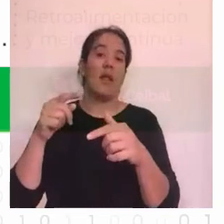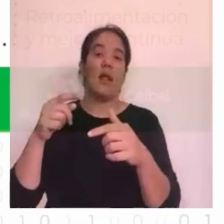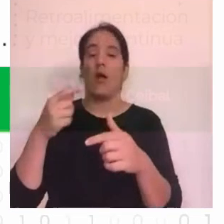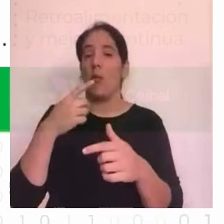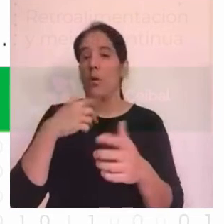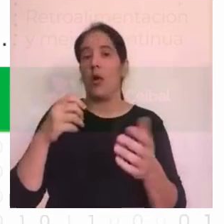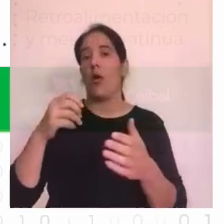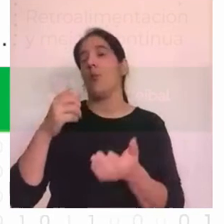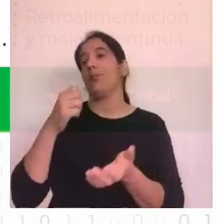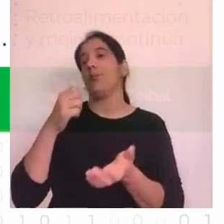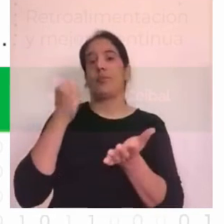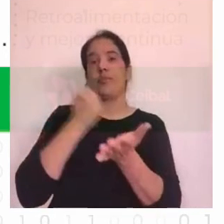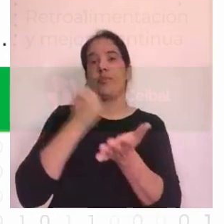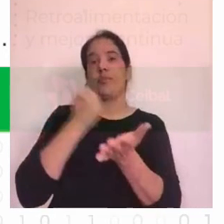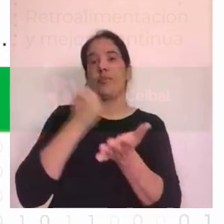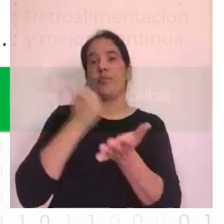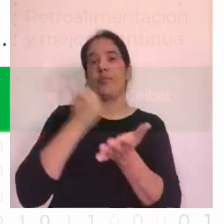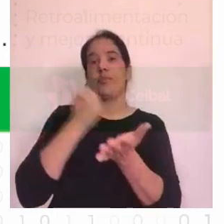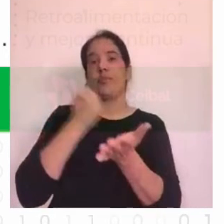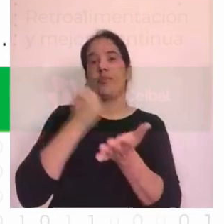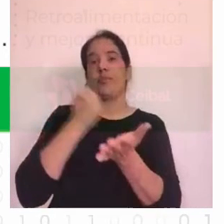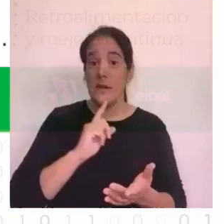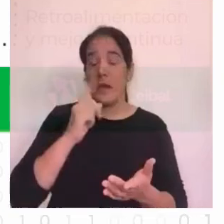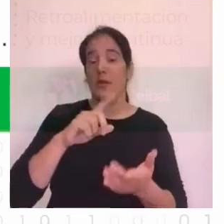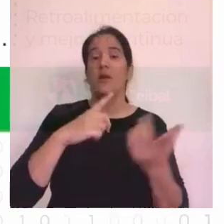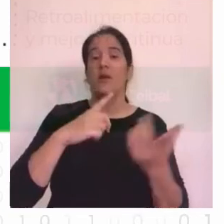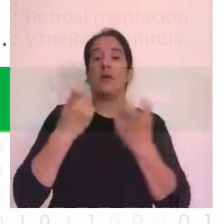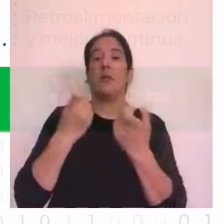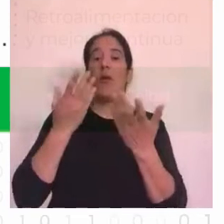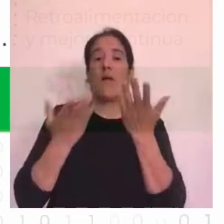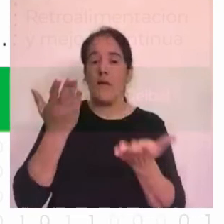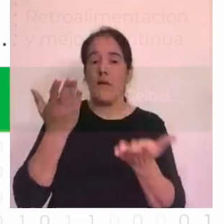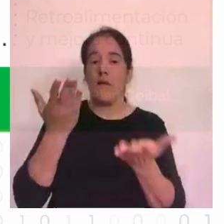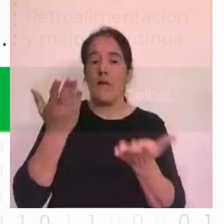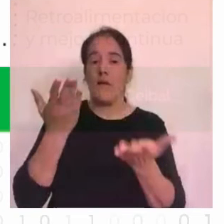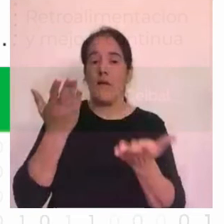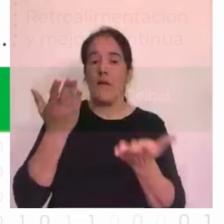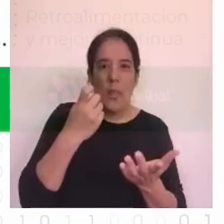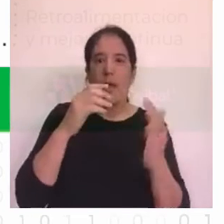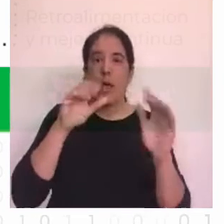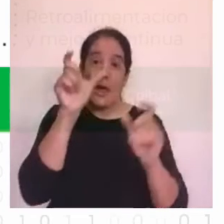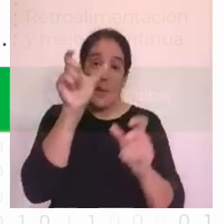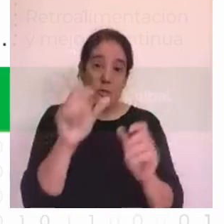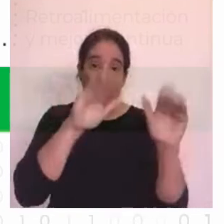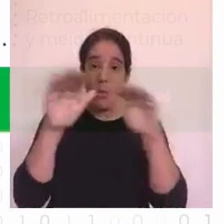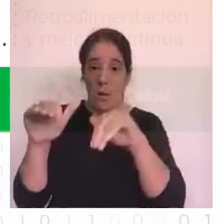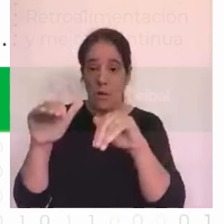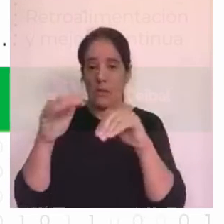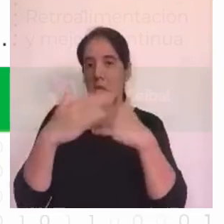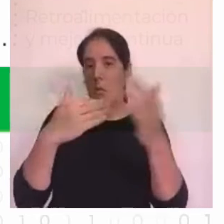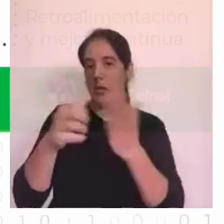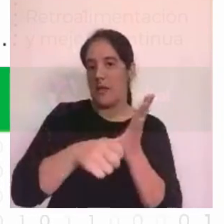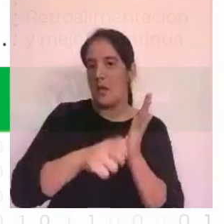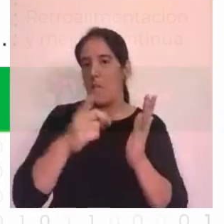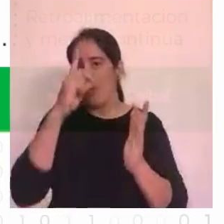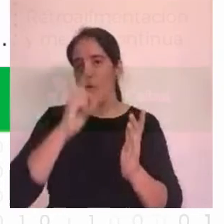aplicar métodos de unión probabilísticos como fuzzy match para detectar que son la misma persona. Y bueno, yendo a cómo se